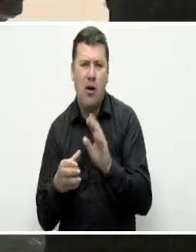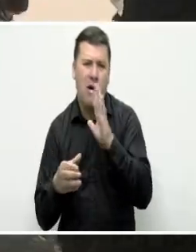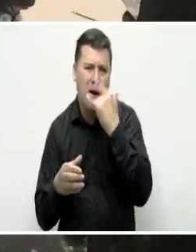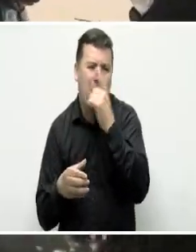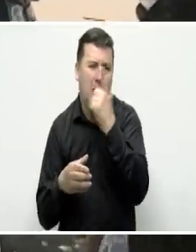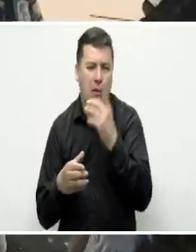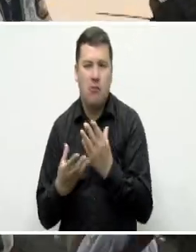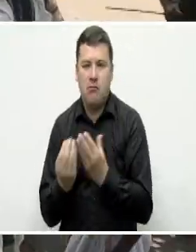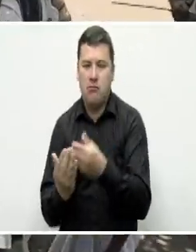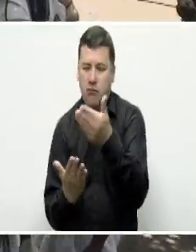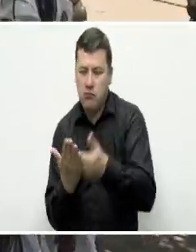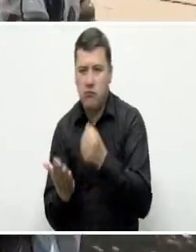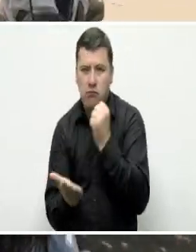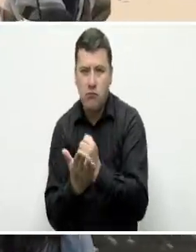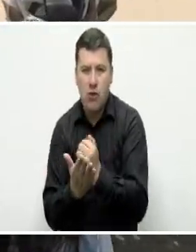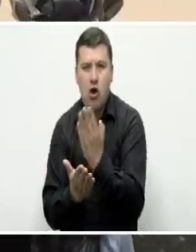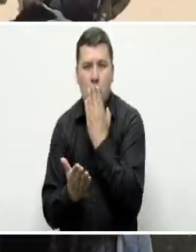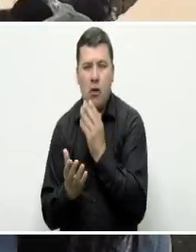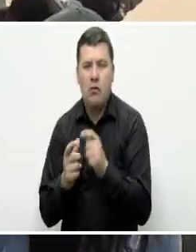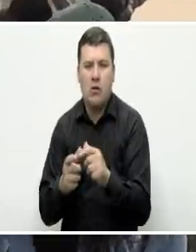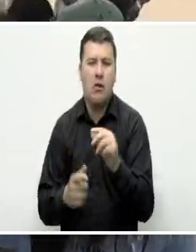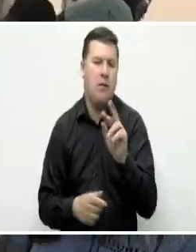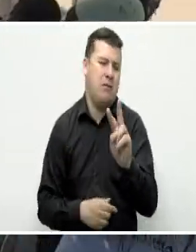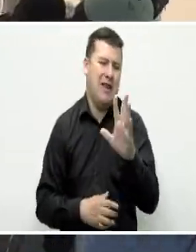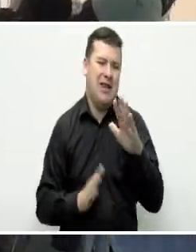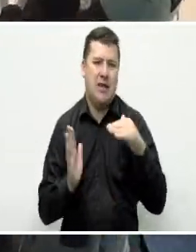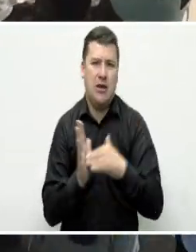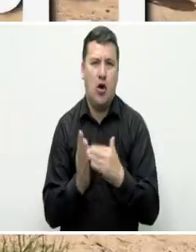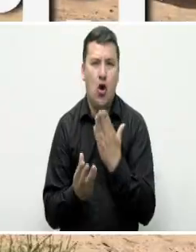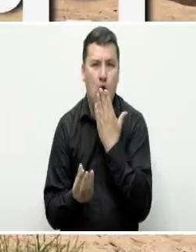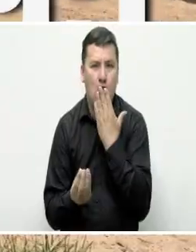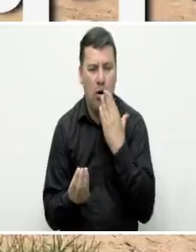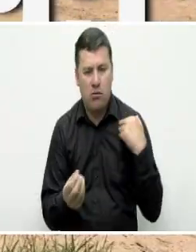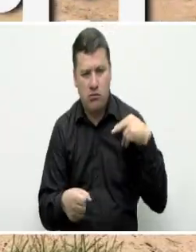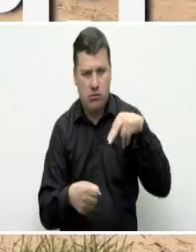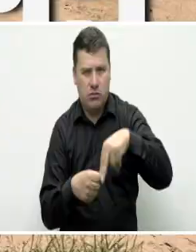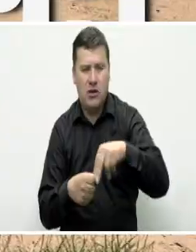como otorgó documentos de identidad a más de 25.000 indígenas,